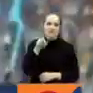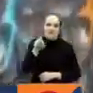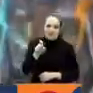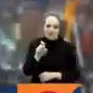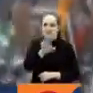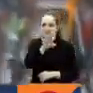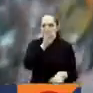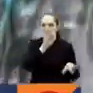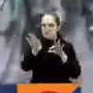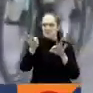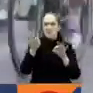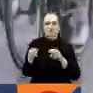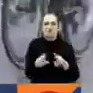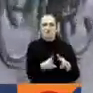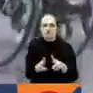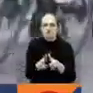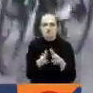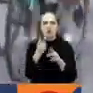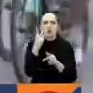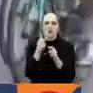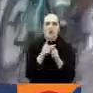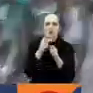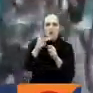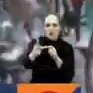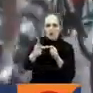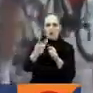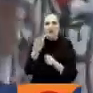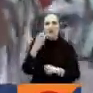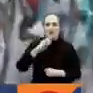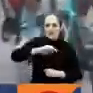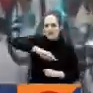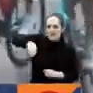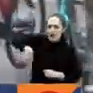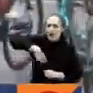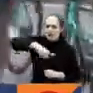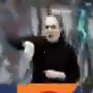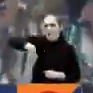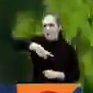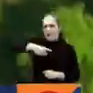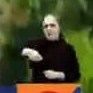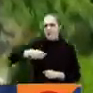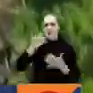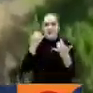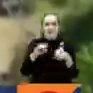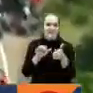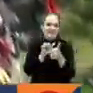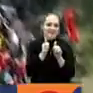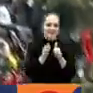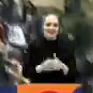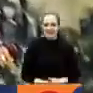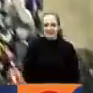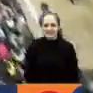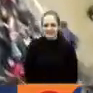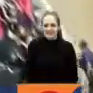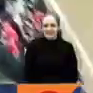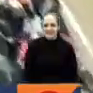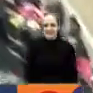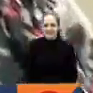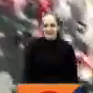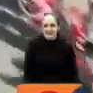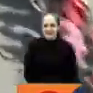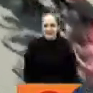disputar en un circuito de 2 kilómetros con 30 vueltas en el mismo. Hasta aquí la información deportiva.